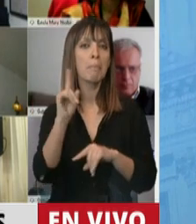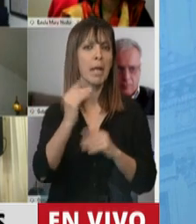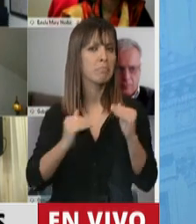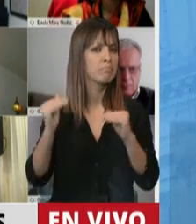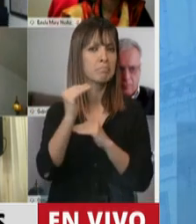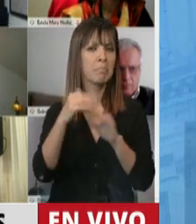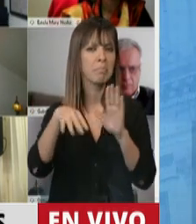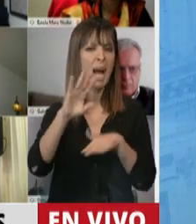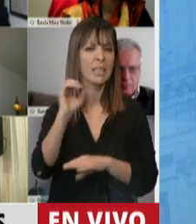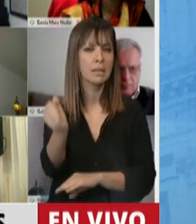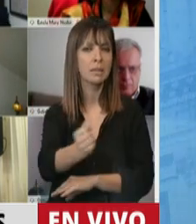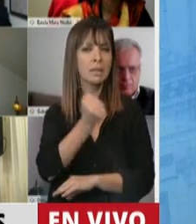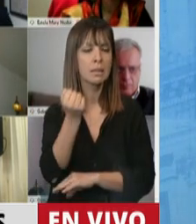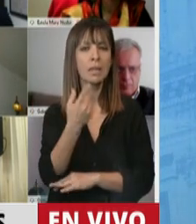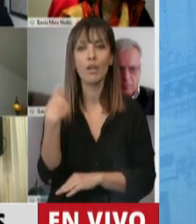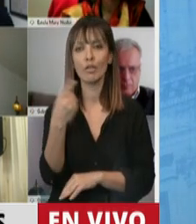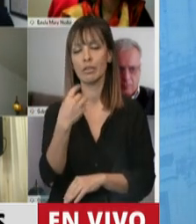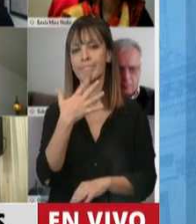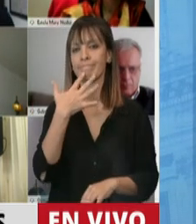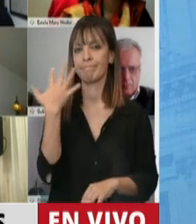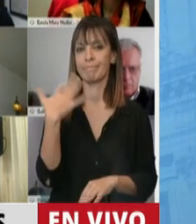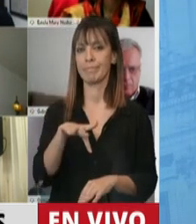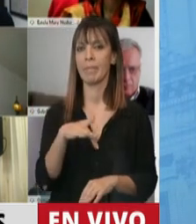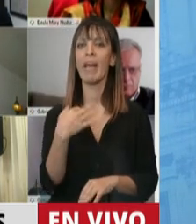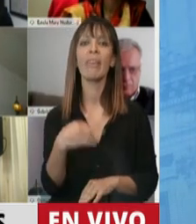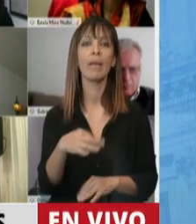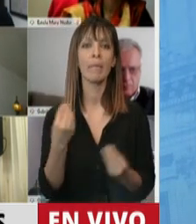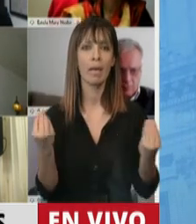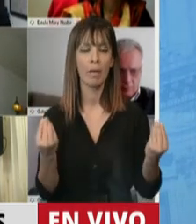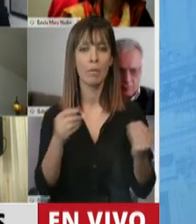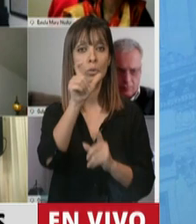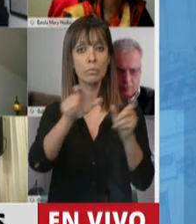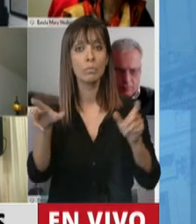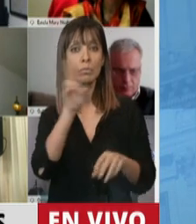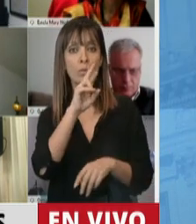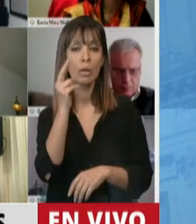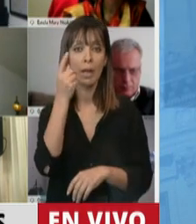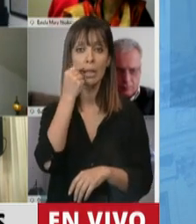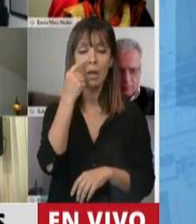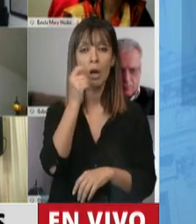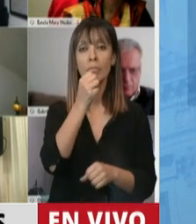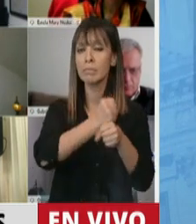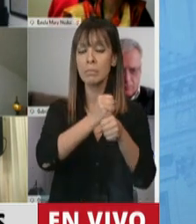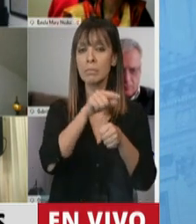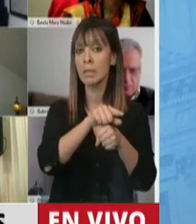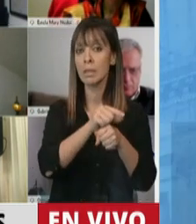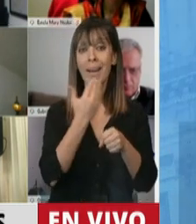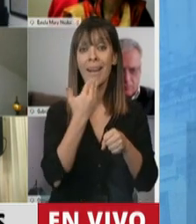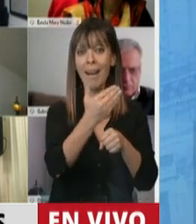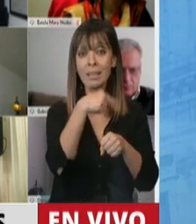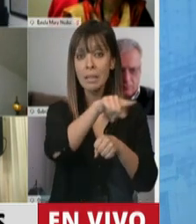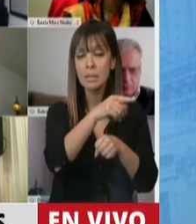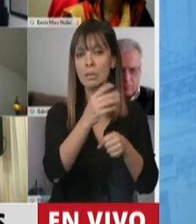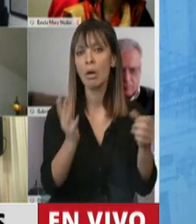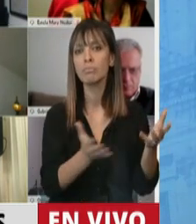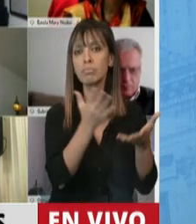las cosas, presidente, nosotros debemos entender que las trabajadoras y los trabajadores son el motor de la economía. Por